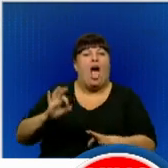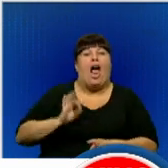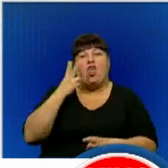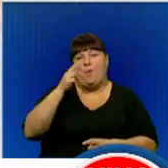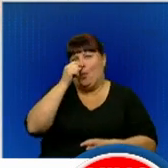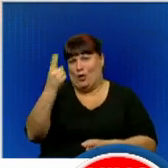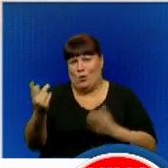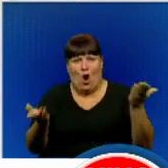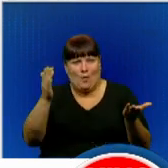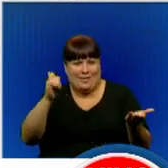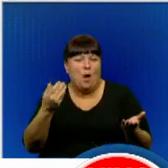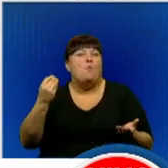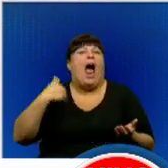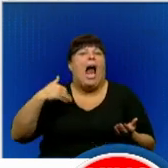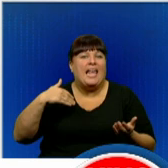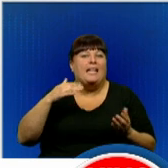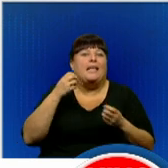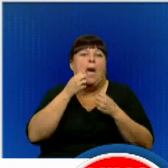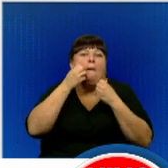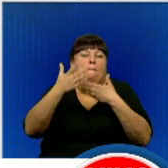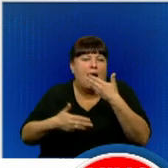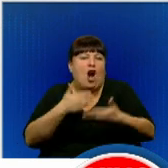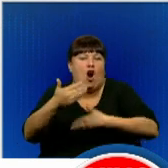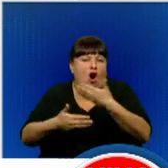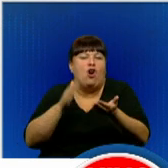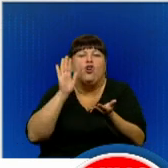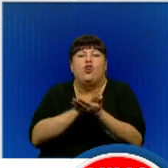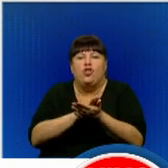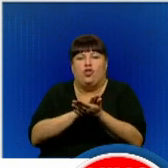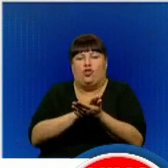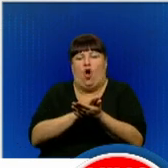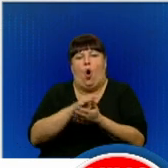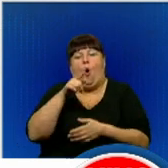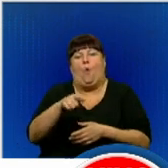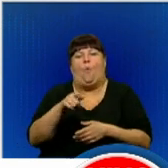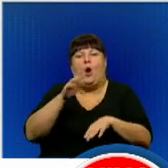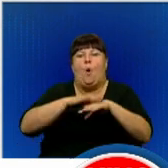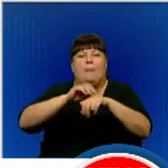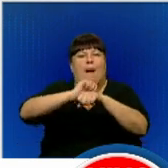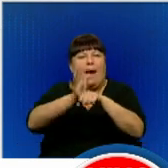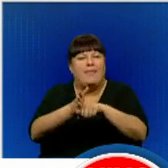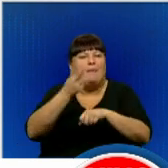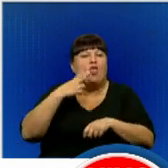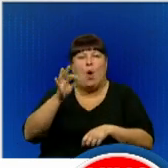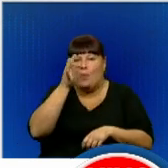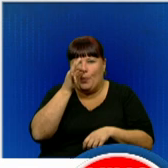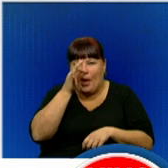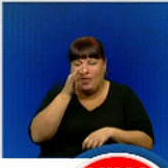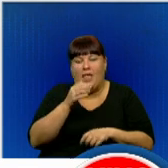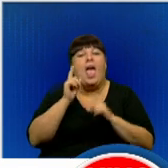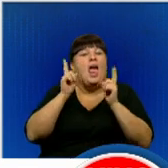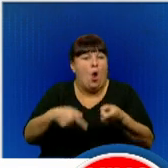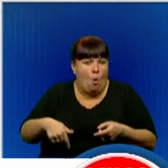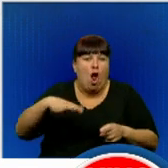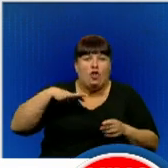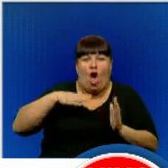porque el país viene recuperándose de los efectos de la pandemia del 2020 y aún estamos